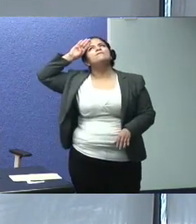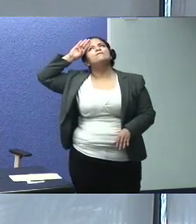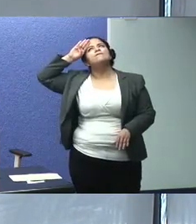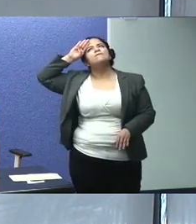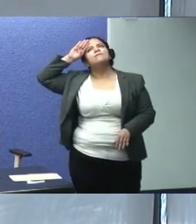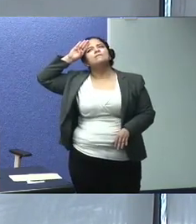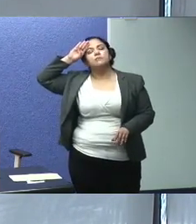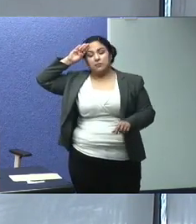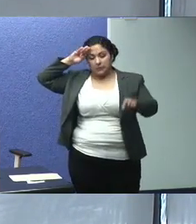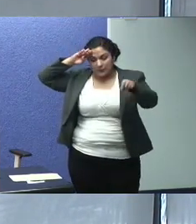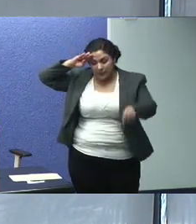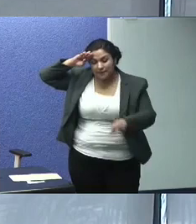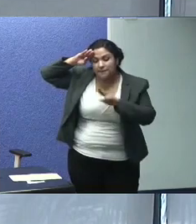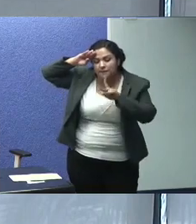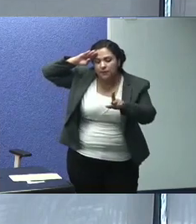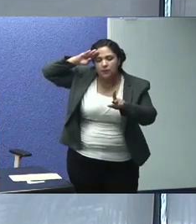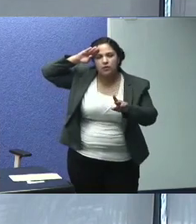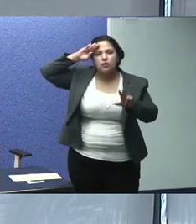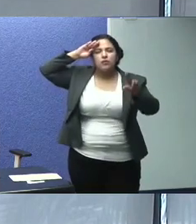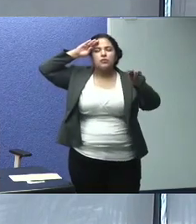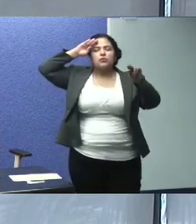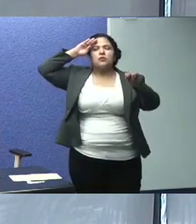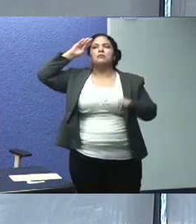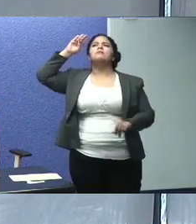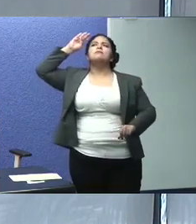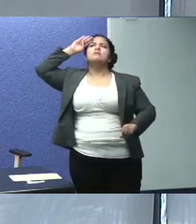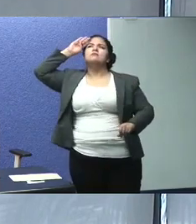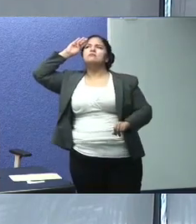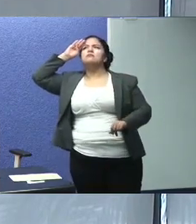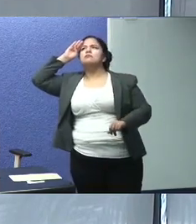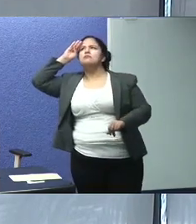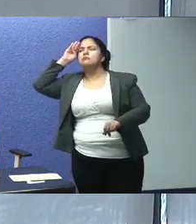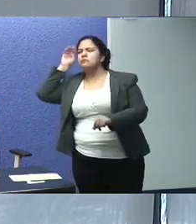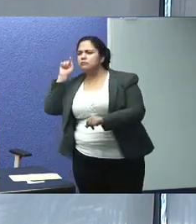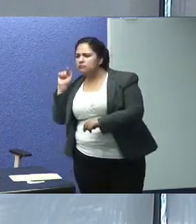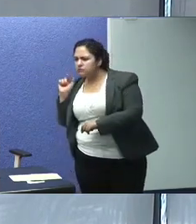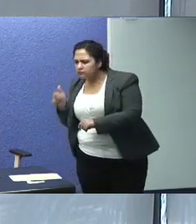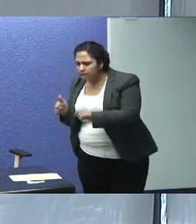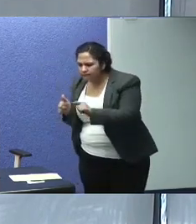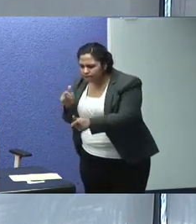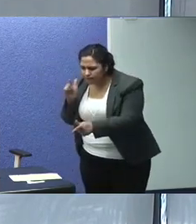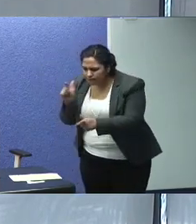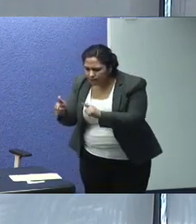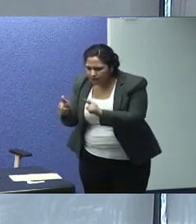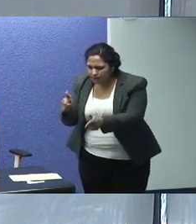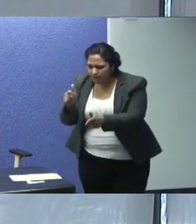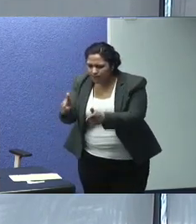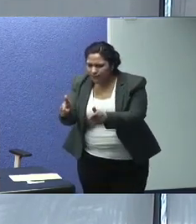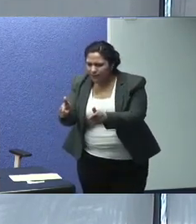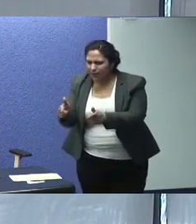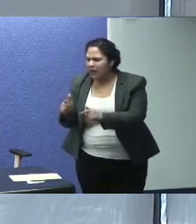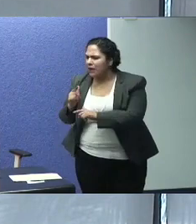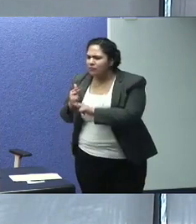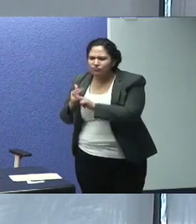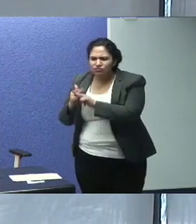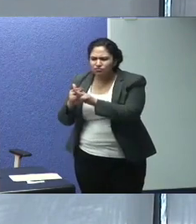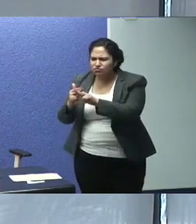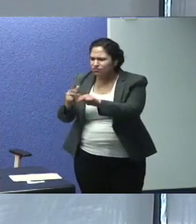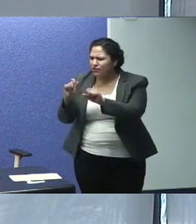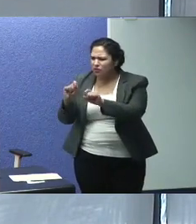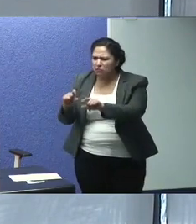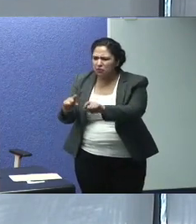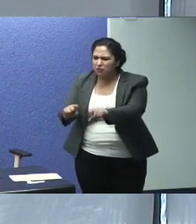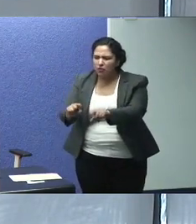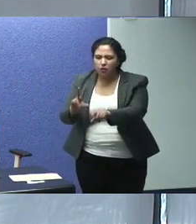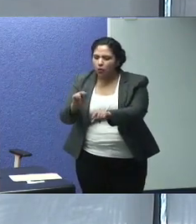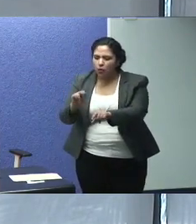presente mejor, sino para poder buscar cuáles son esas ideas que permanecen y que quizá nos están estorbando,